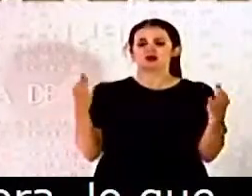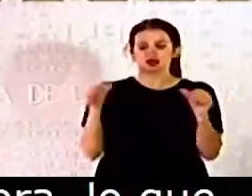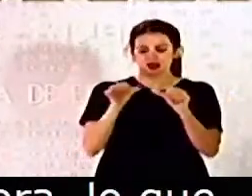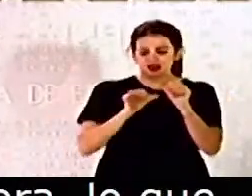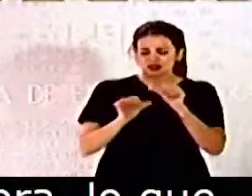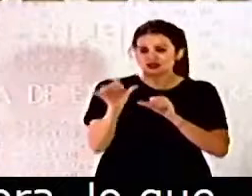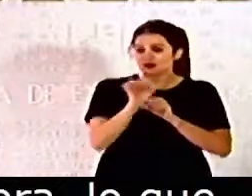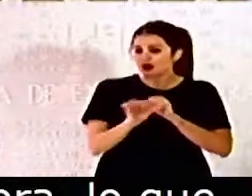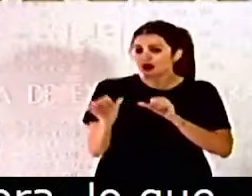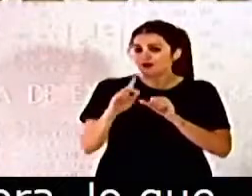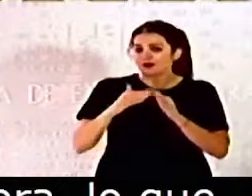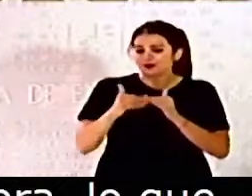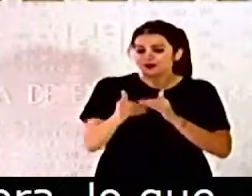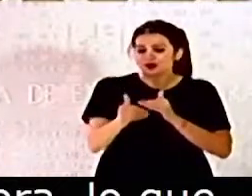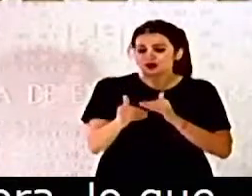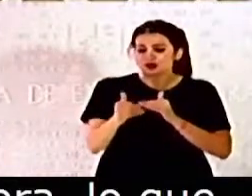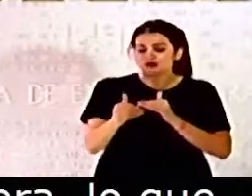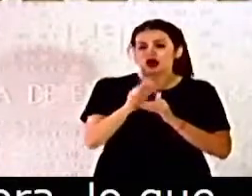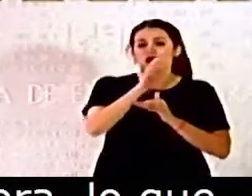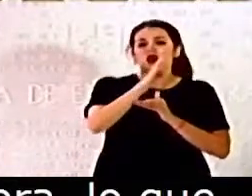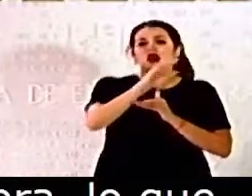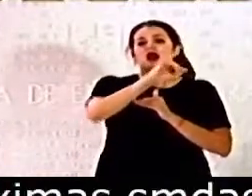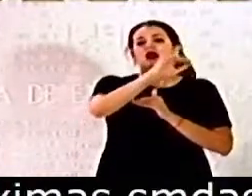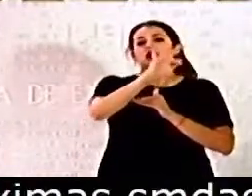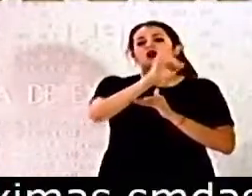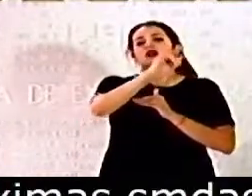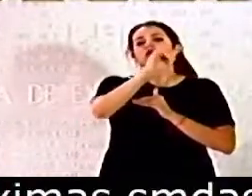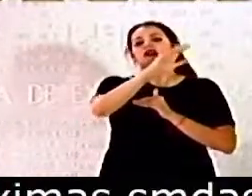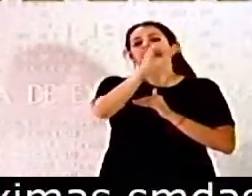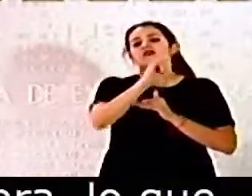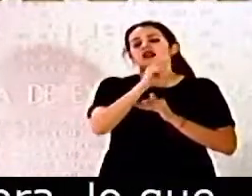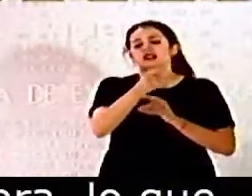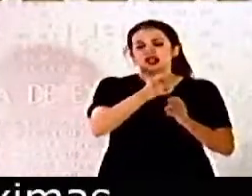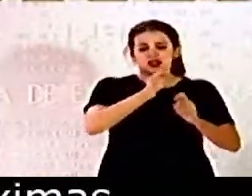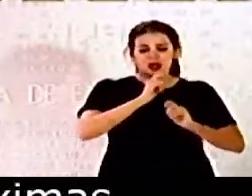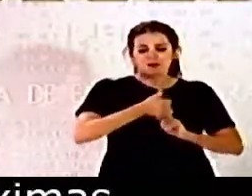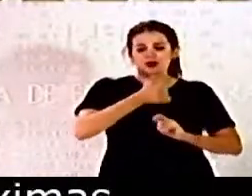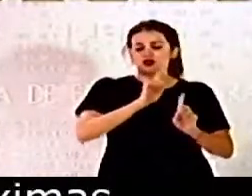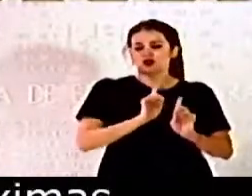dosis, por supuesto de Pfizer no, y la única que puede incrementar es Moderna.